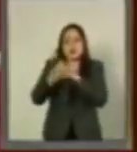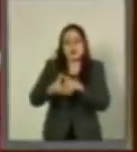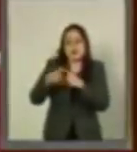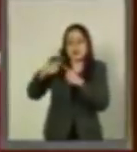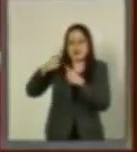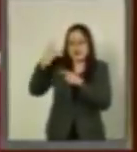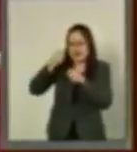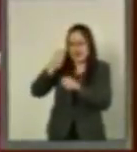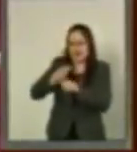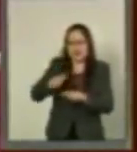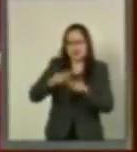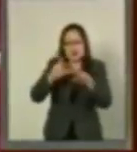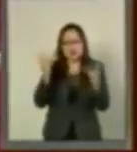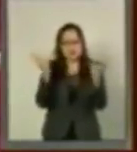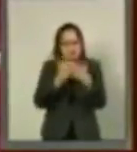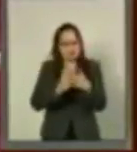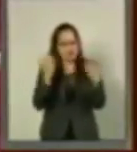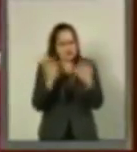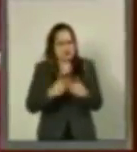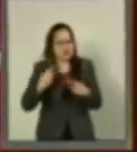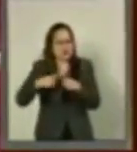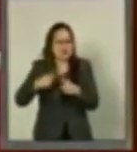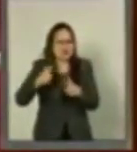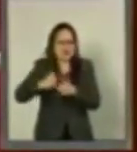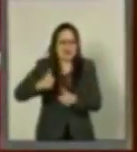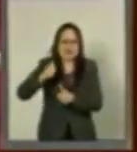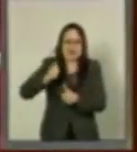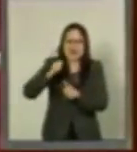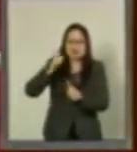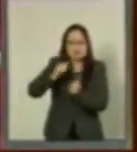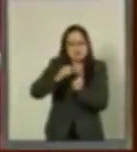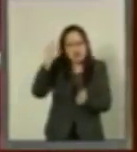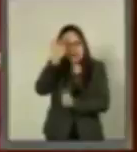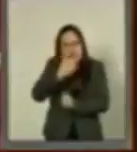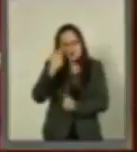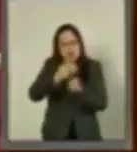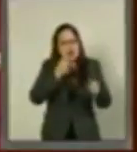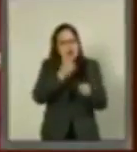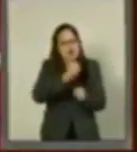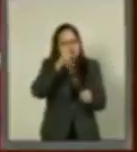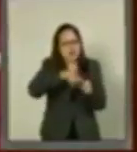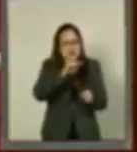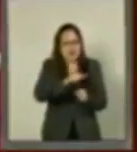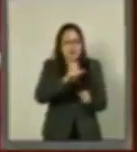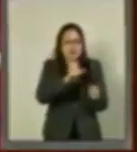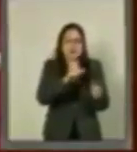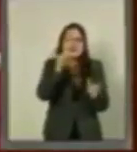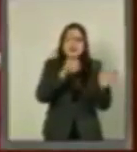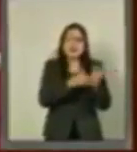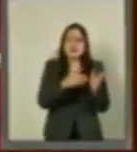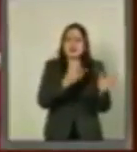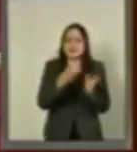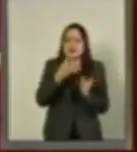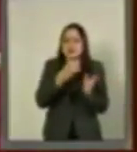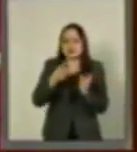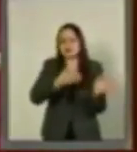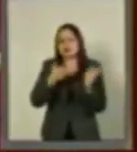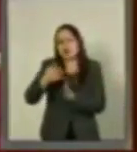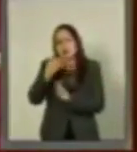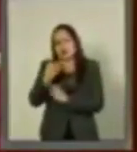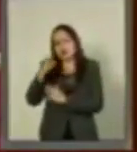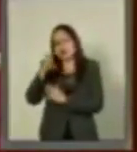entrega 4 datos cotejados con algunas auditorías. 2013 víctimas, 6.655 víctimas,